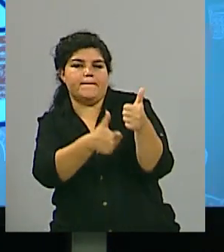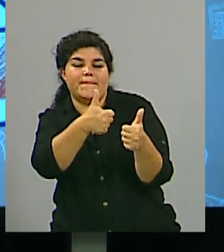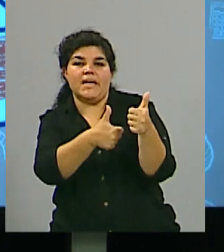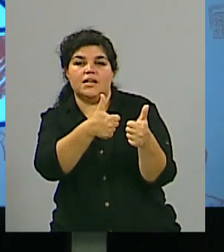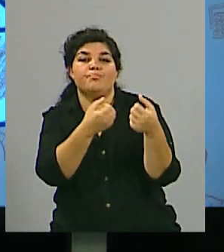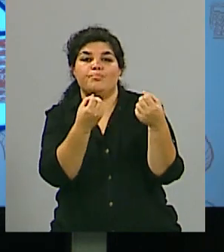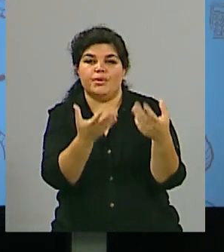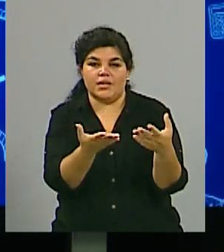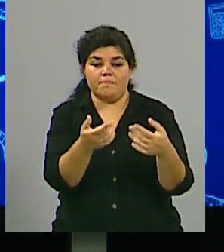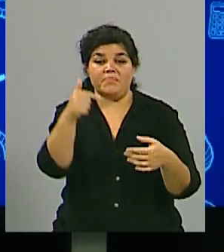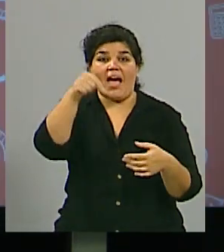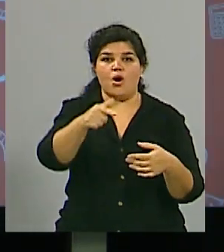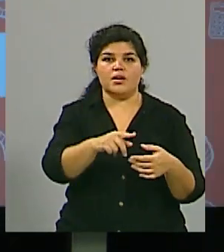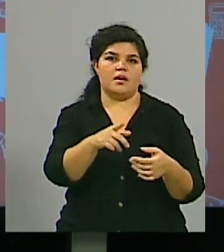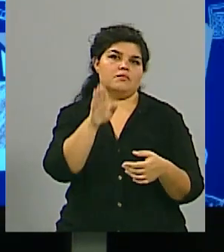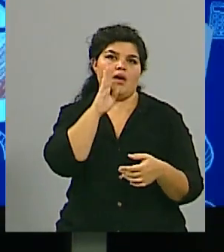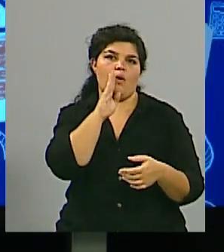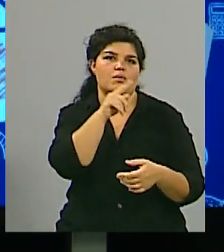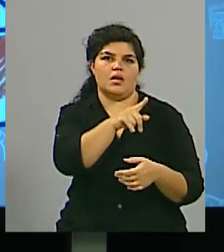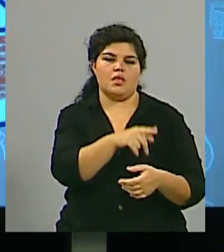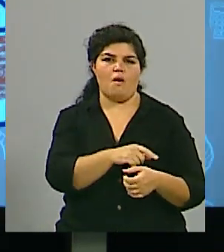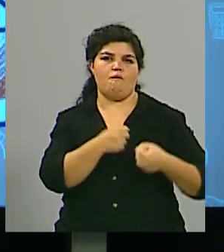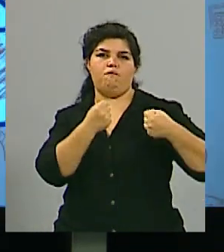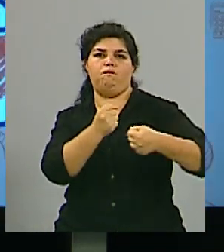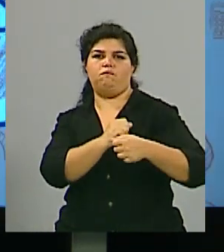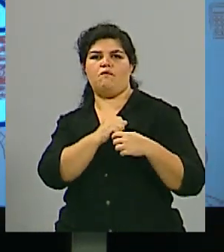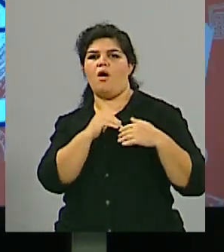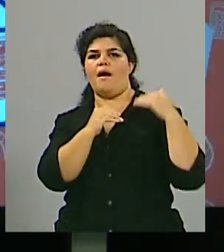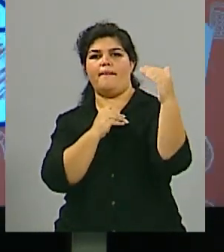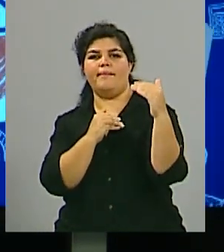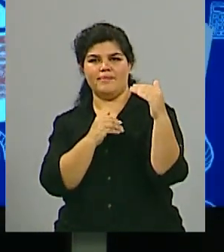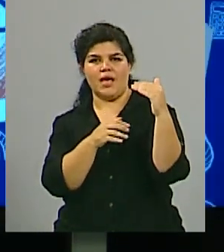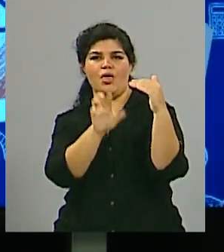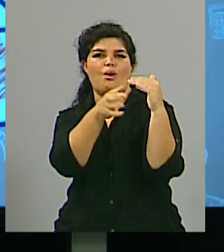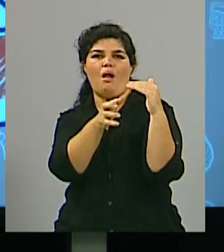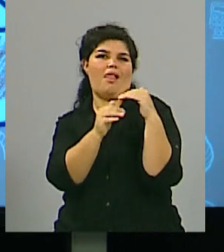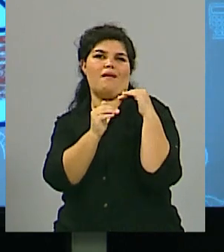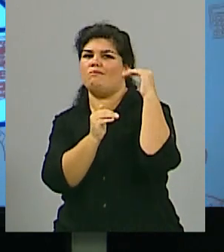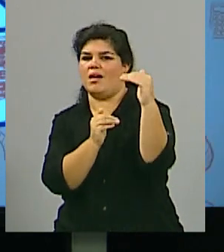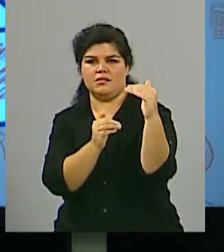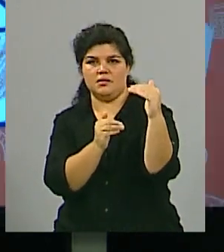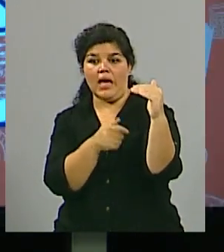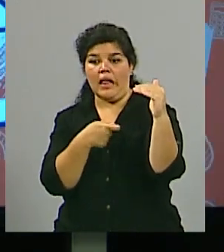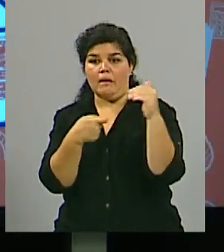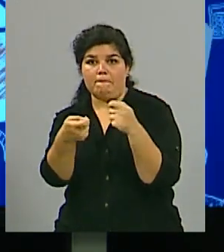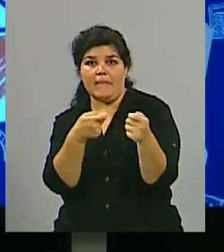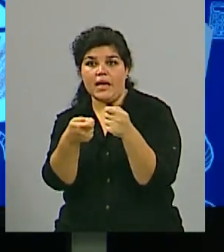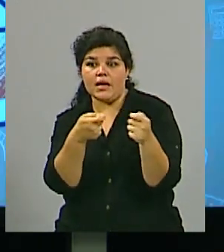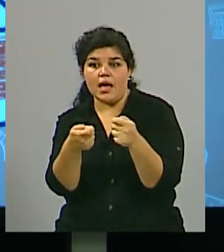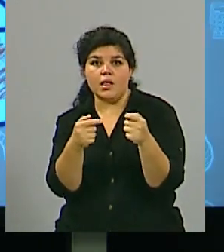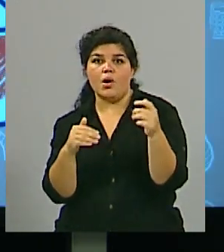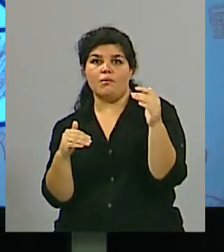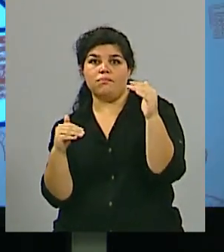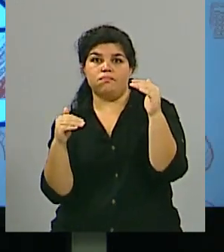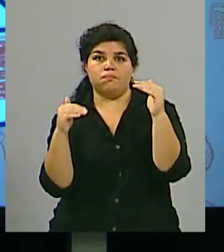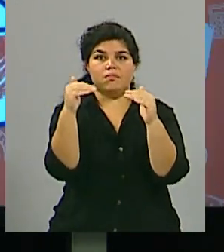donde actualmente Estados Unidos, directa o indirectamente, tiene presencia, ¿no? Y resulta que lo que justamente está haciendo Estados Unidos